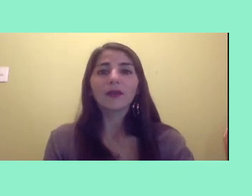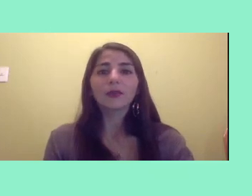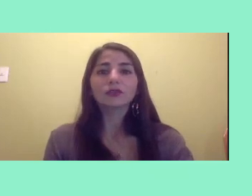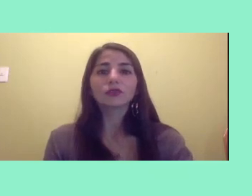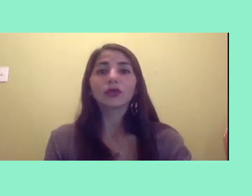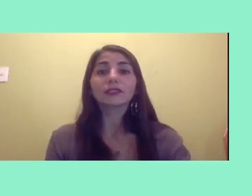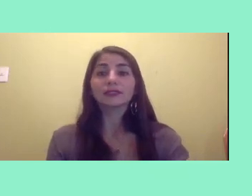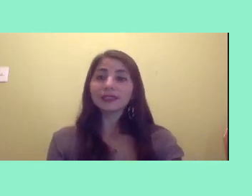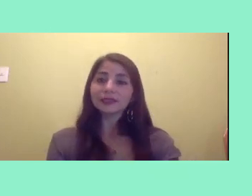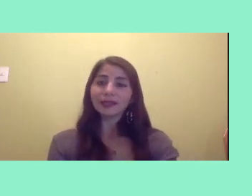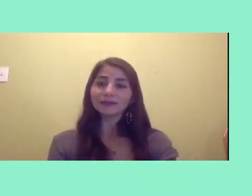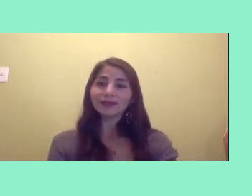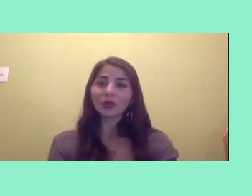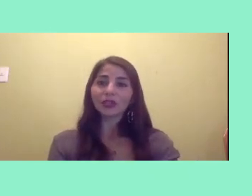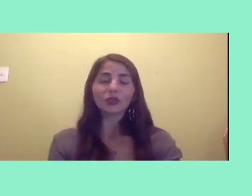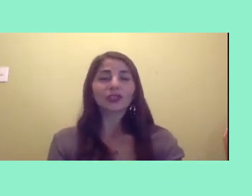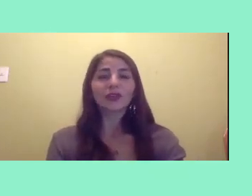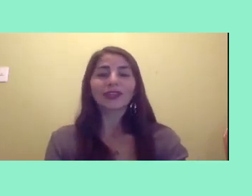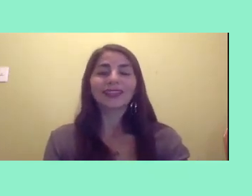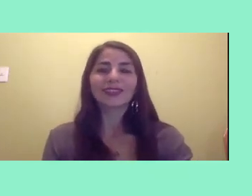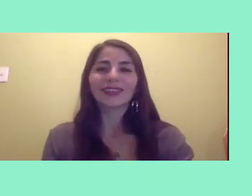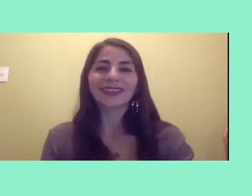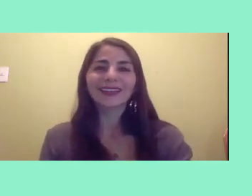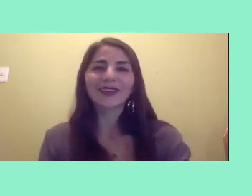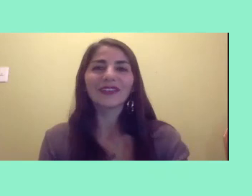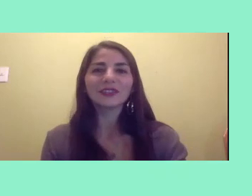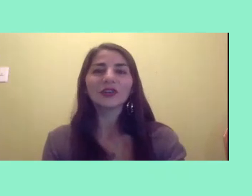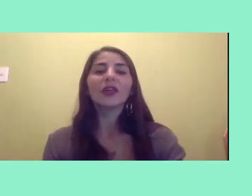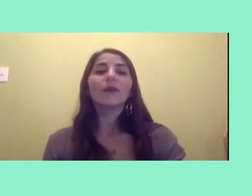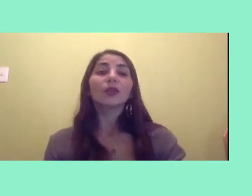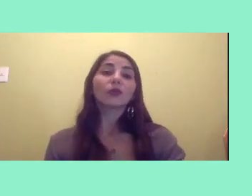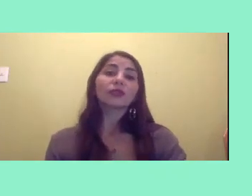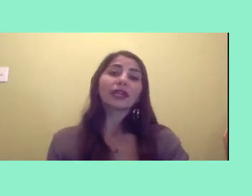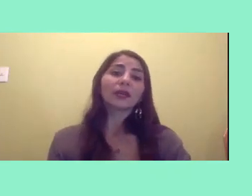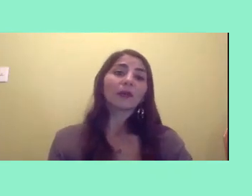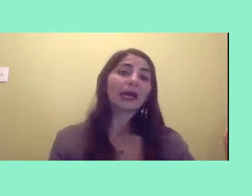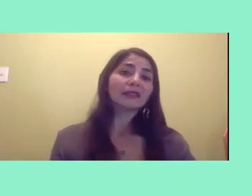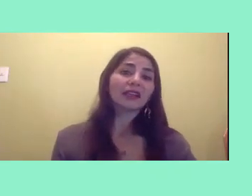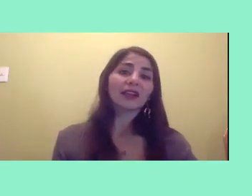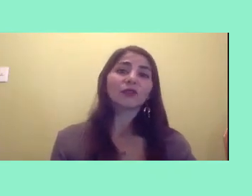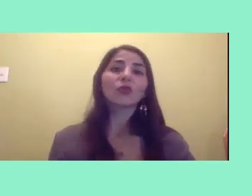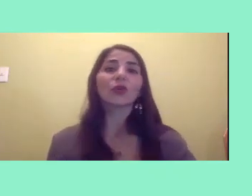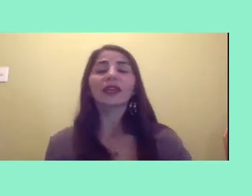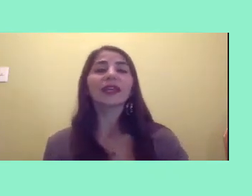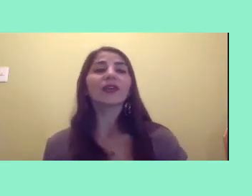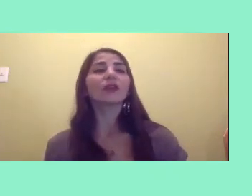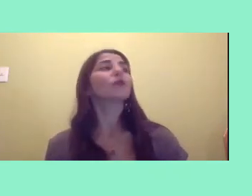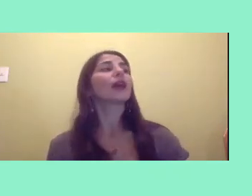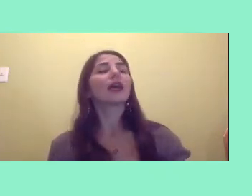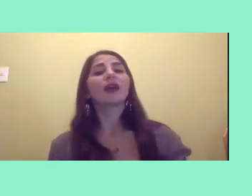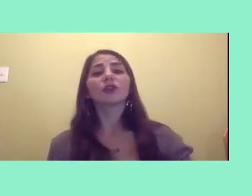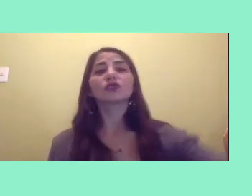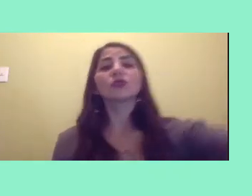desde ya por su asistencia, aunque yo no tengo registro de quién lo ha visto, pero me gustaría que me mandaran algún